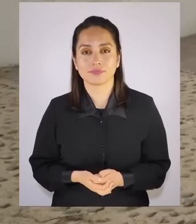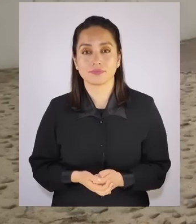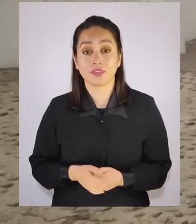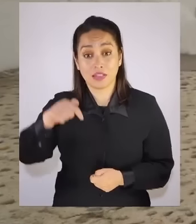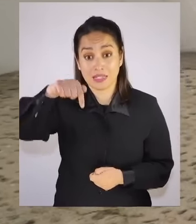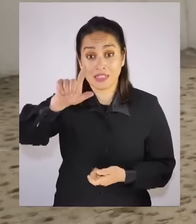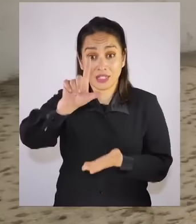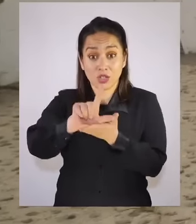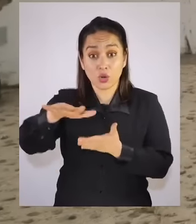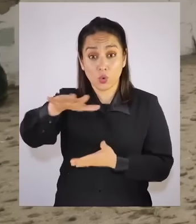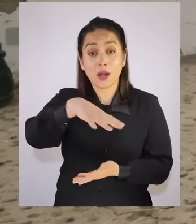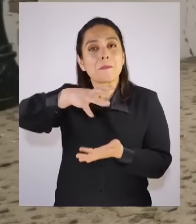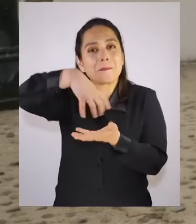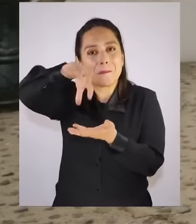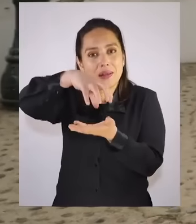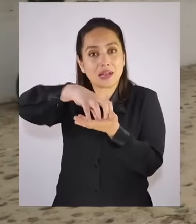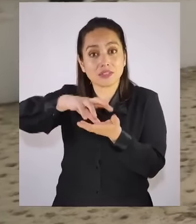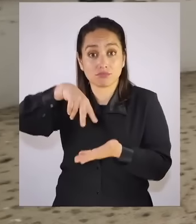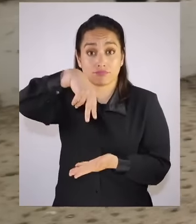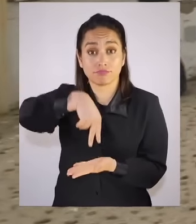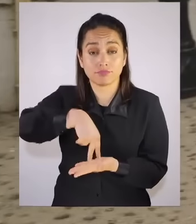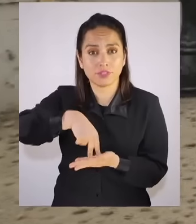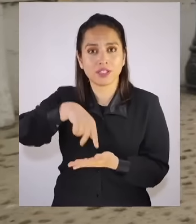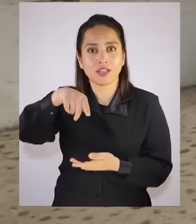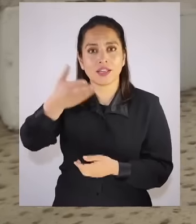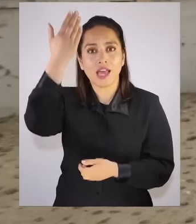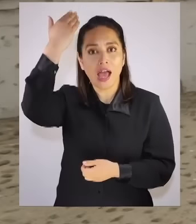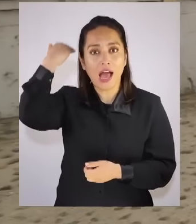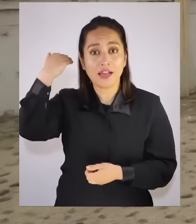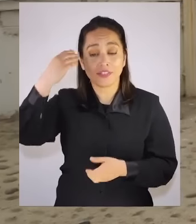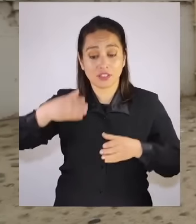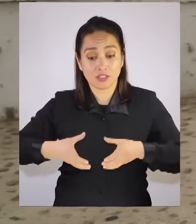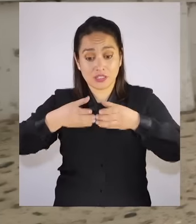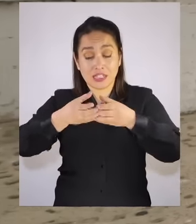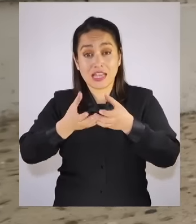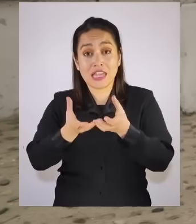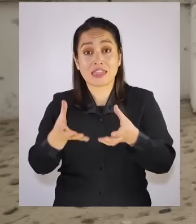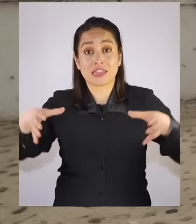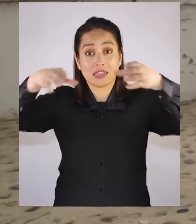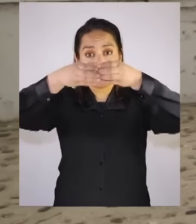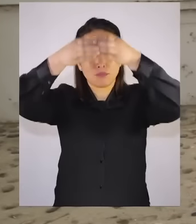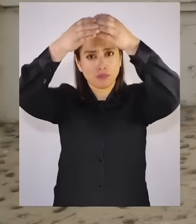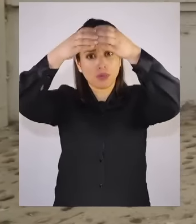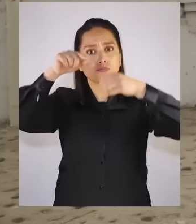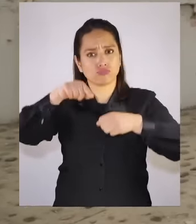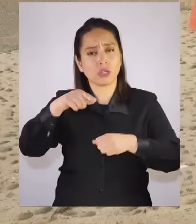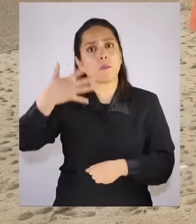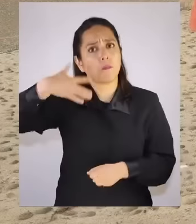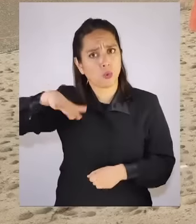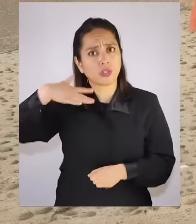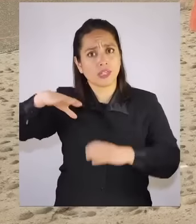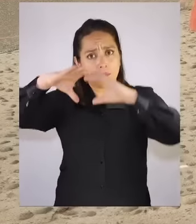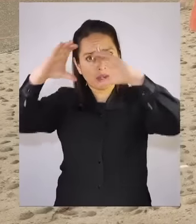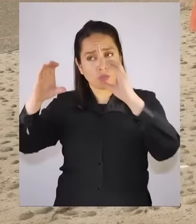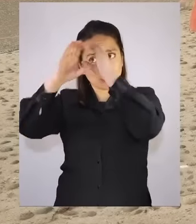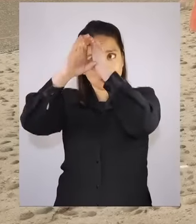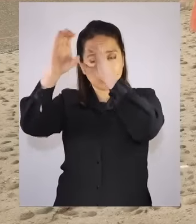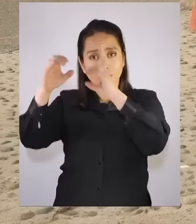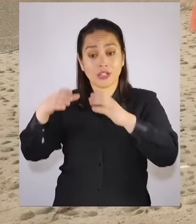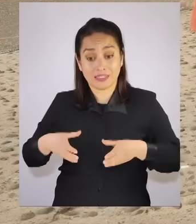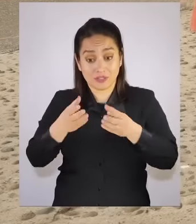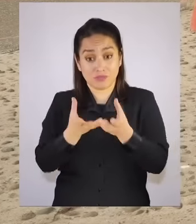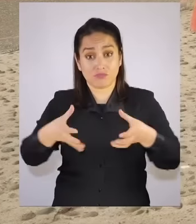En este lugar, en esta plaza donde estamos parados ahora, se ubicó el Time Ball, que era también un instrumento muy relevante para el observatorio. Era